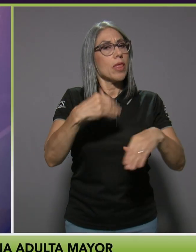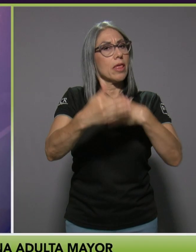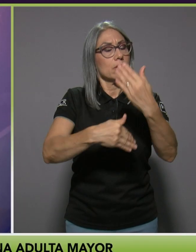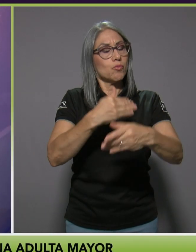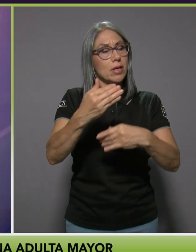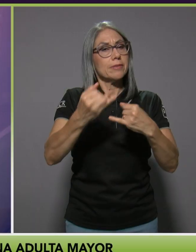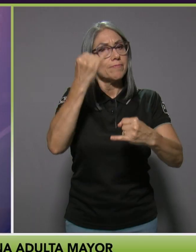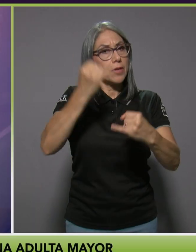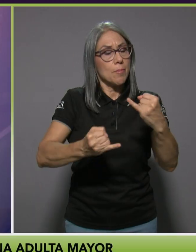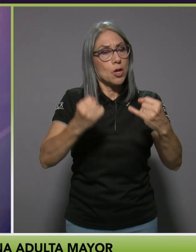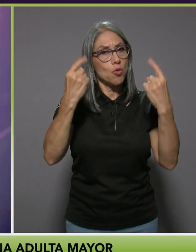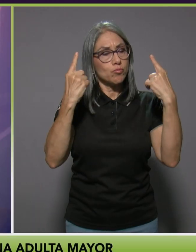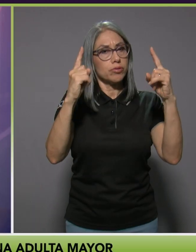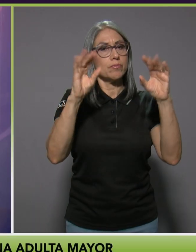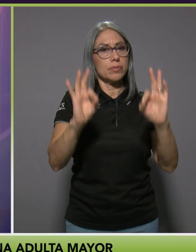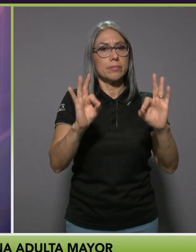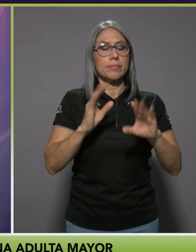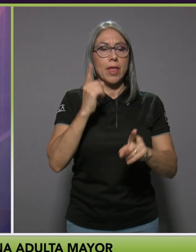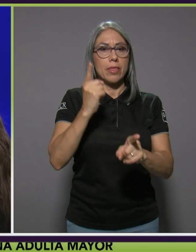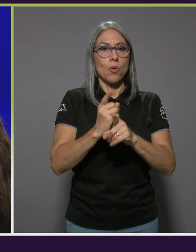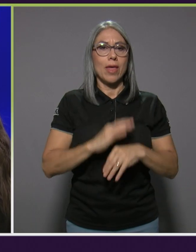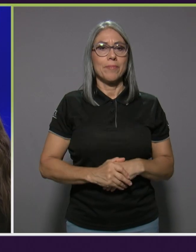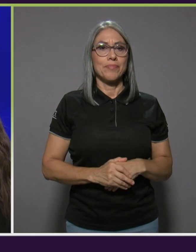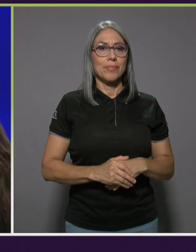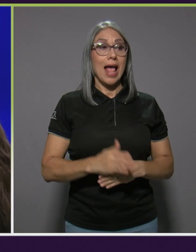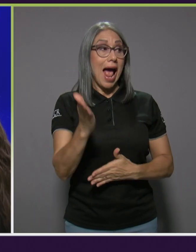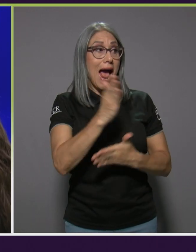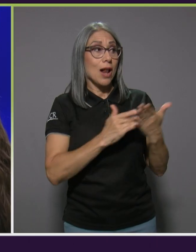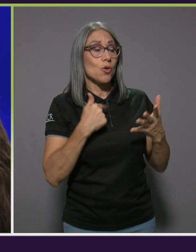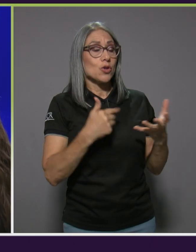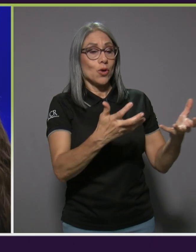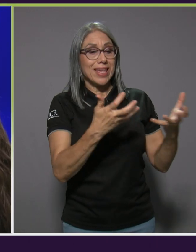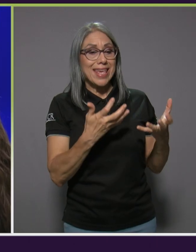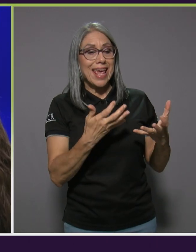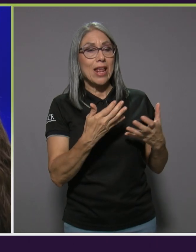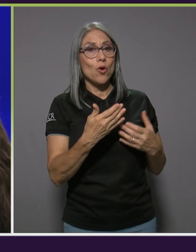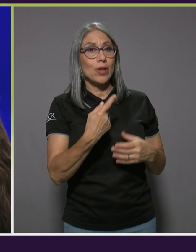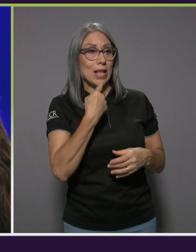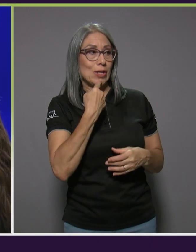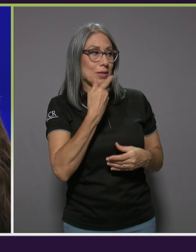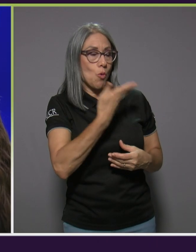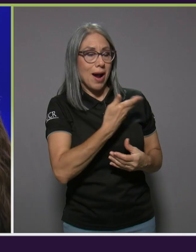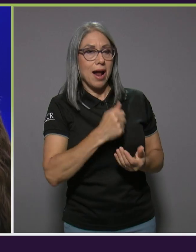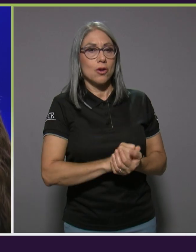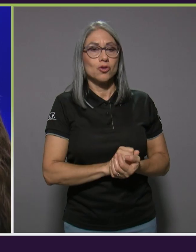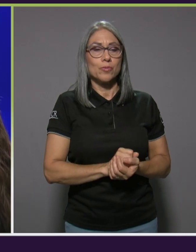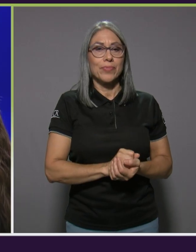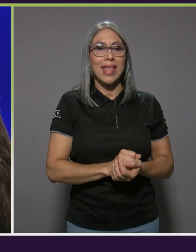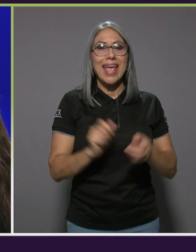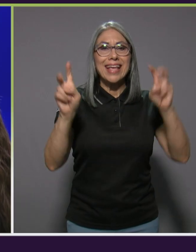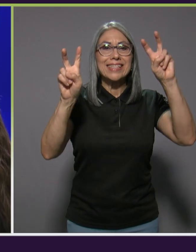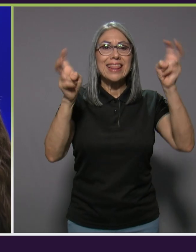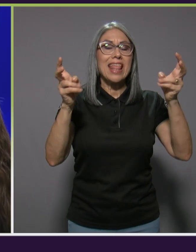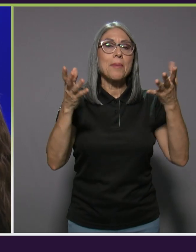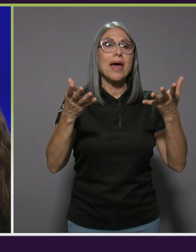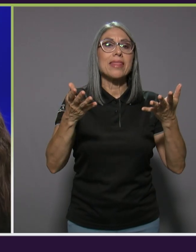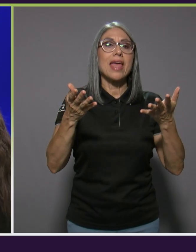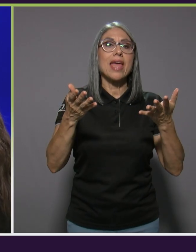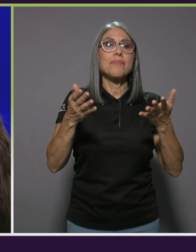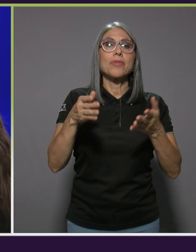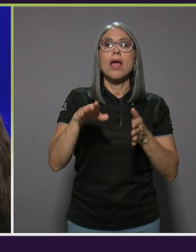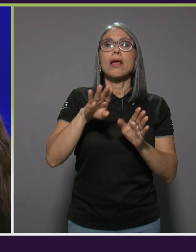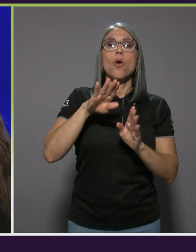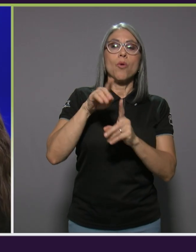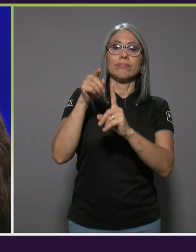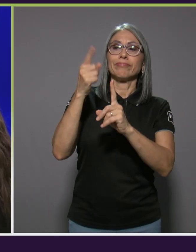adecuado. María Fernanda, algo importante que sí quiero recalcar de lo que ataca Juan Carlos es el tema del abandono en Costa Rica. No